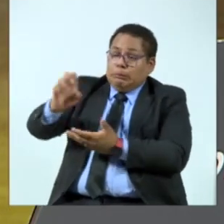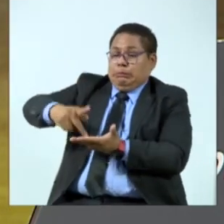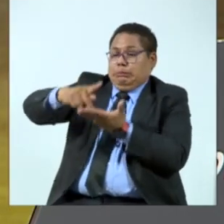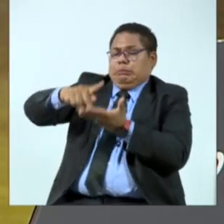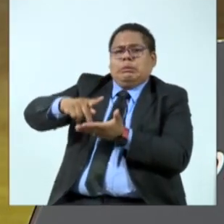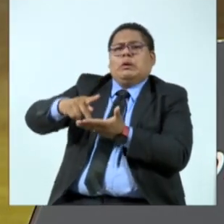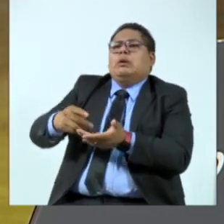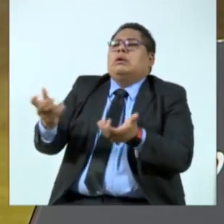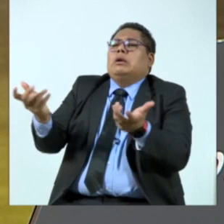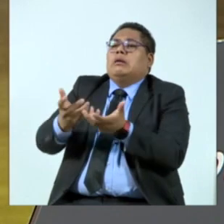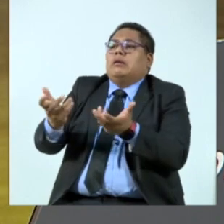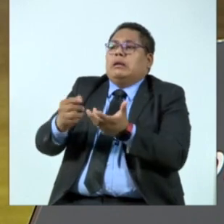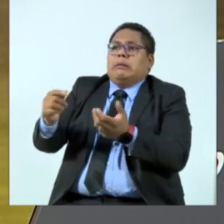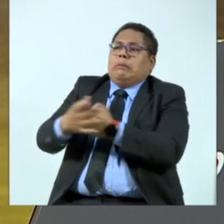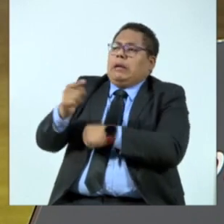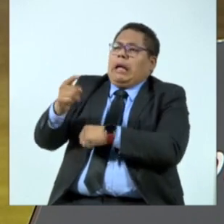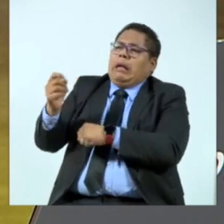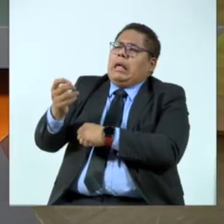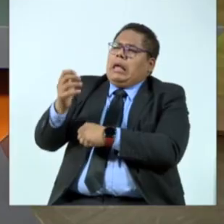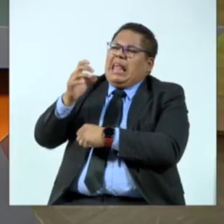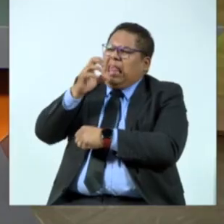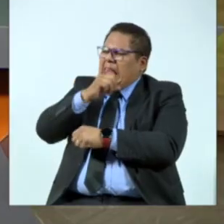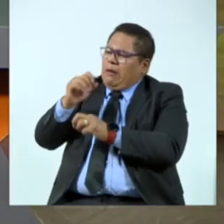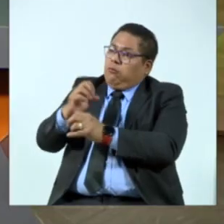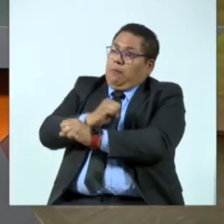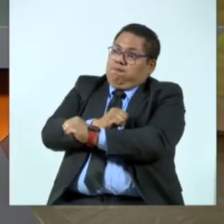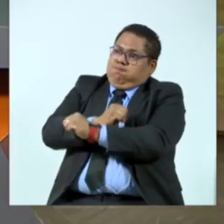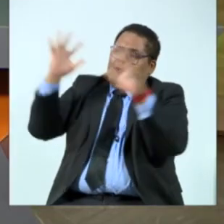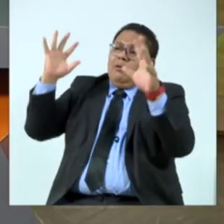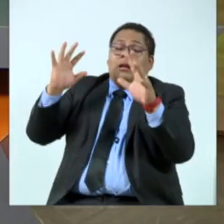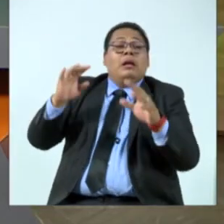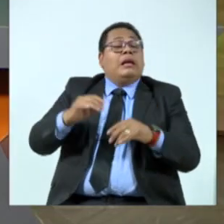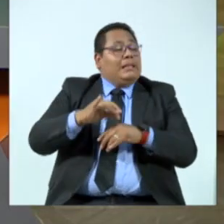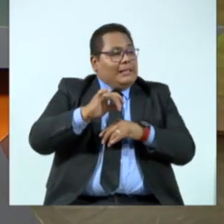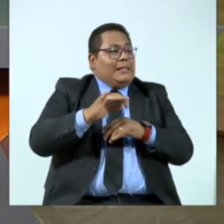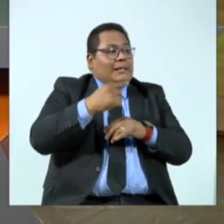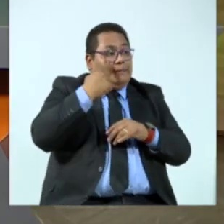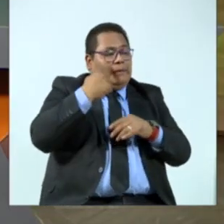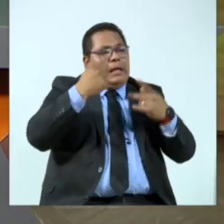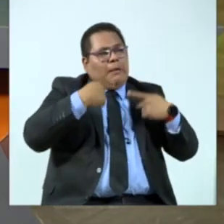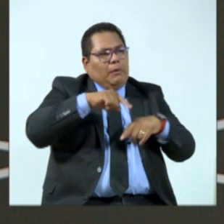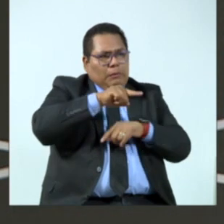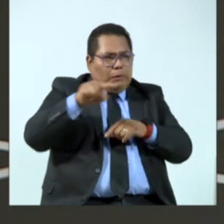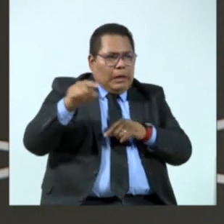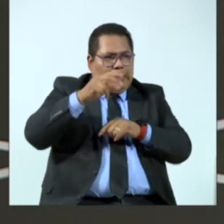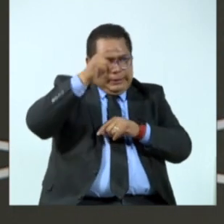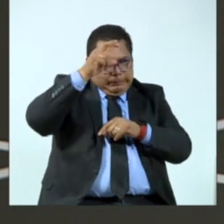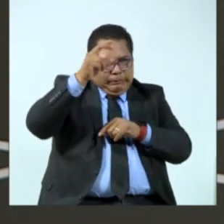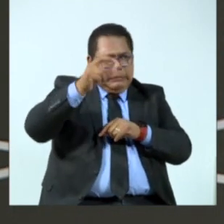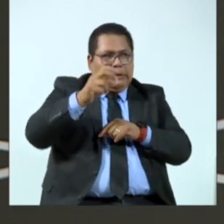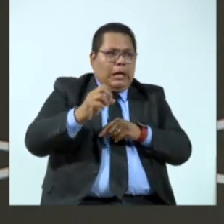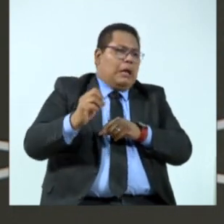cualquier calorcito y a volar no Qué hacen con ella cómo se la llevan sí personal especializado hace el tratamiento adecuado de esta pólvora